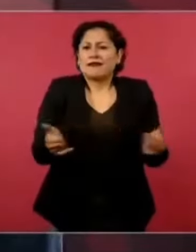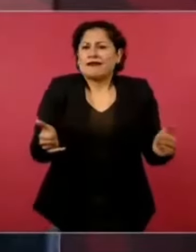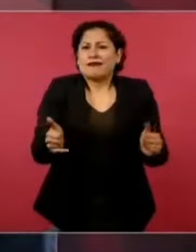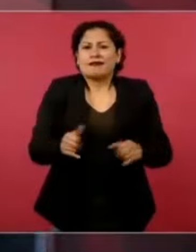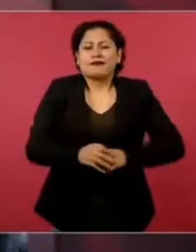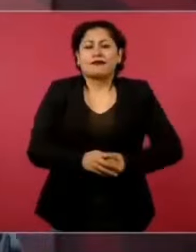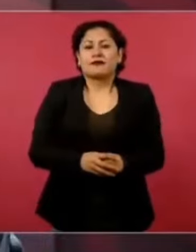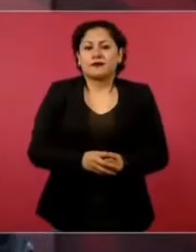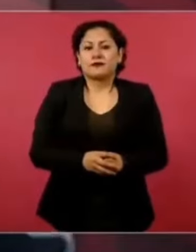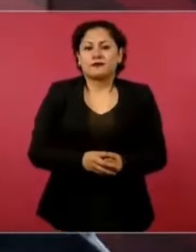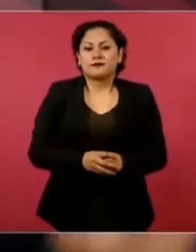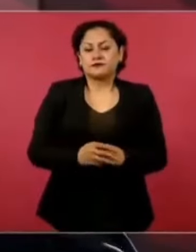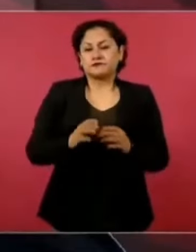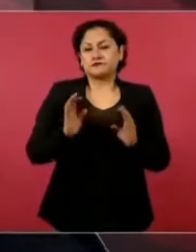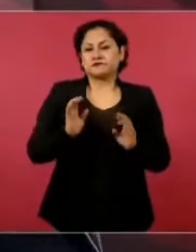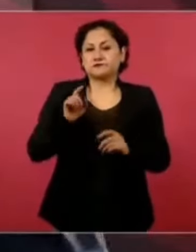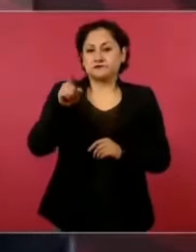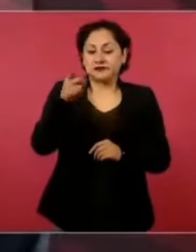que Loret